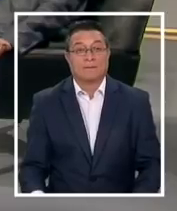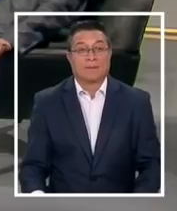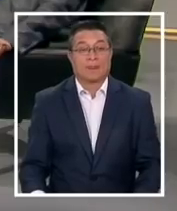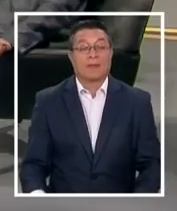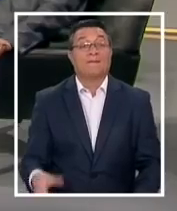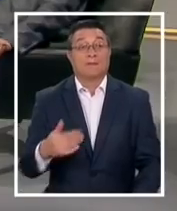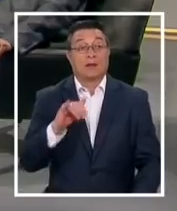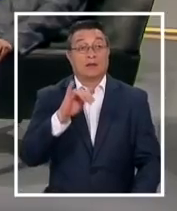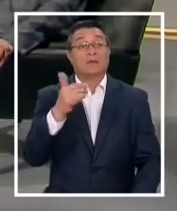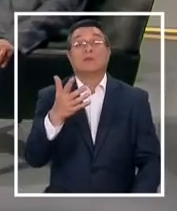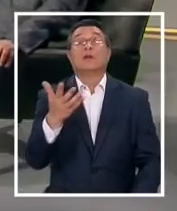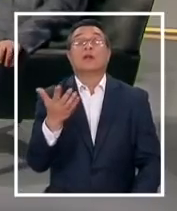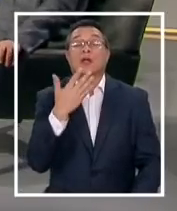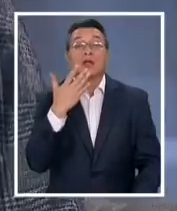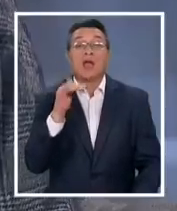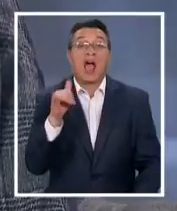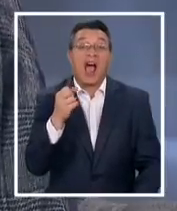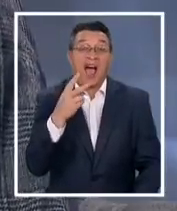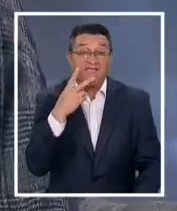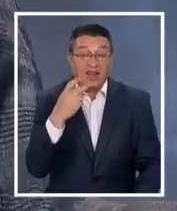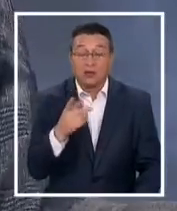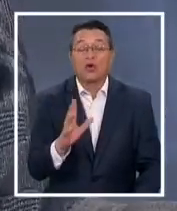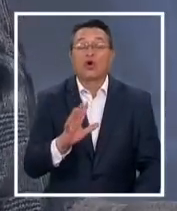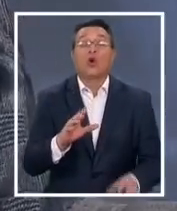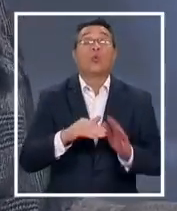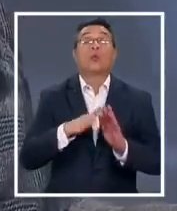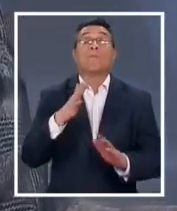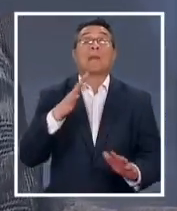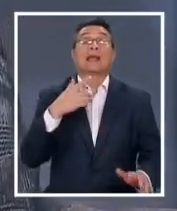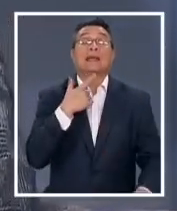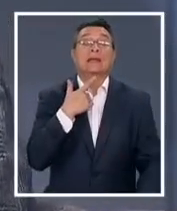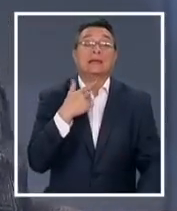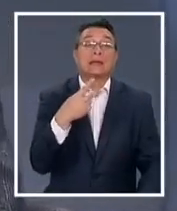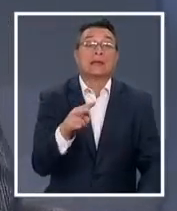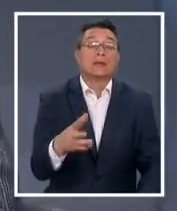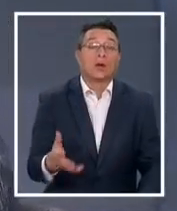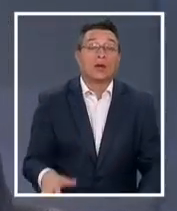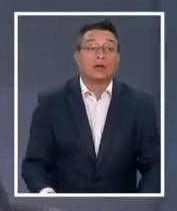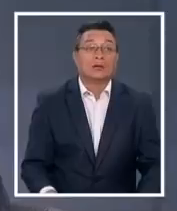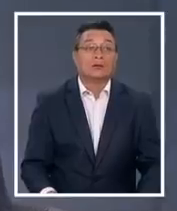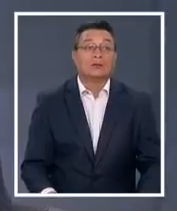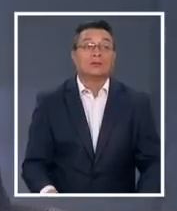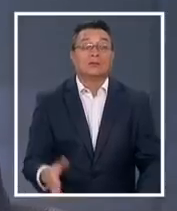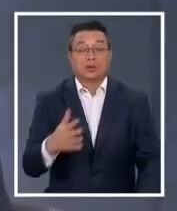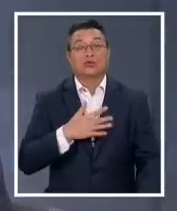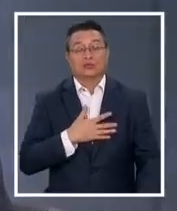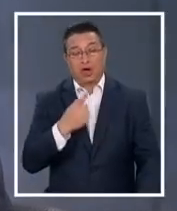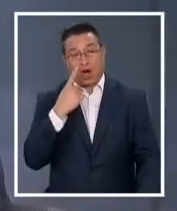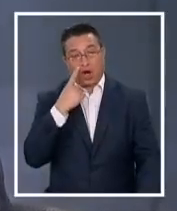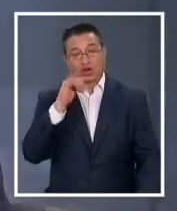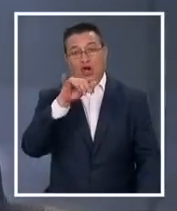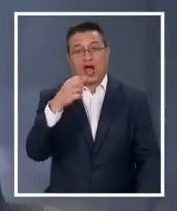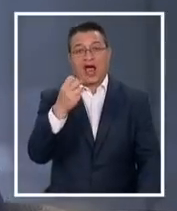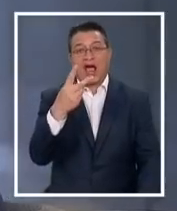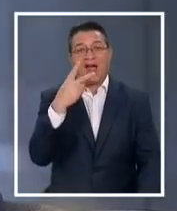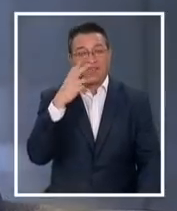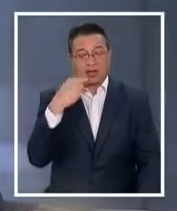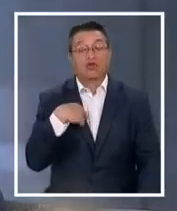¿Sobre la Javiera? Lo que usted quiera. Sobre lo que... ¿Cuál le parece más interesante a usted? Confío en su criterio. No, yo conozco a la Javiera, soy amigo de su